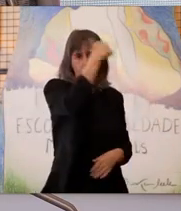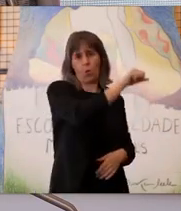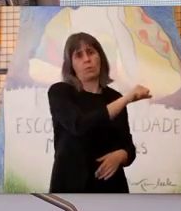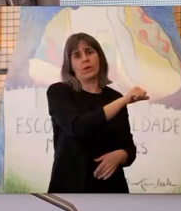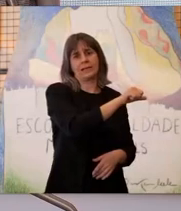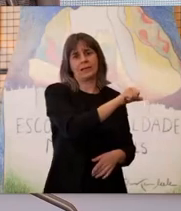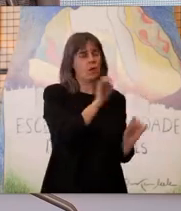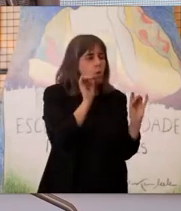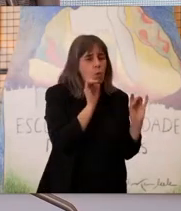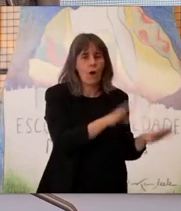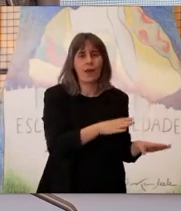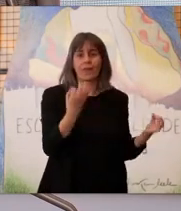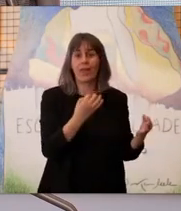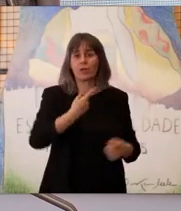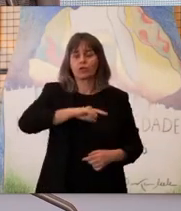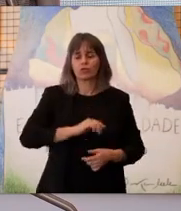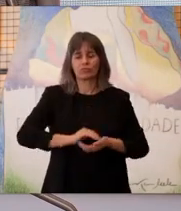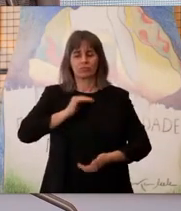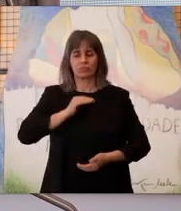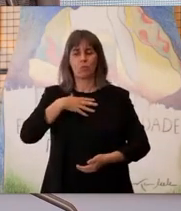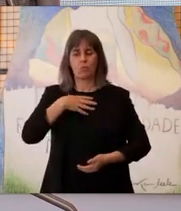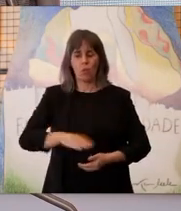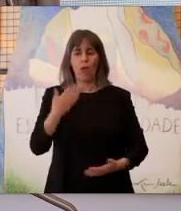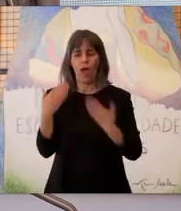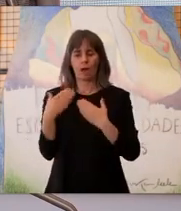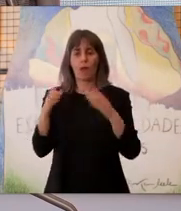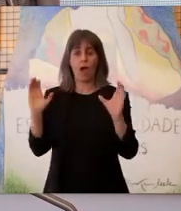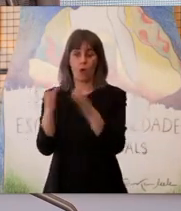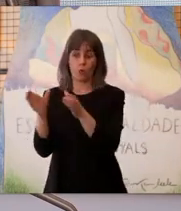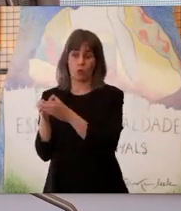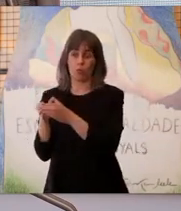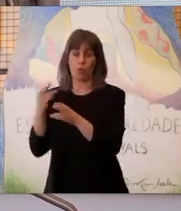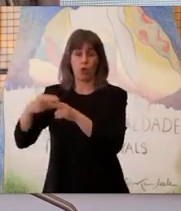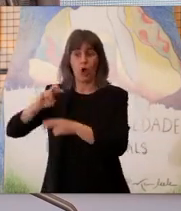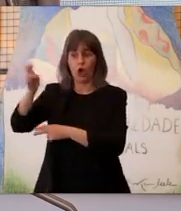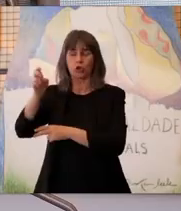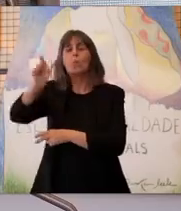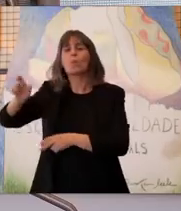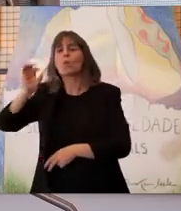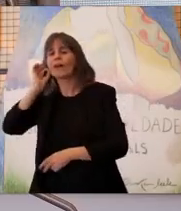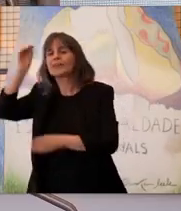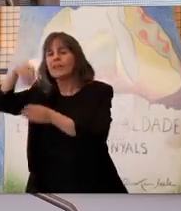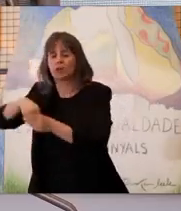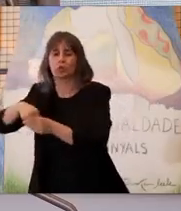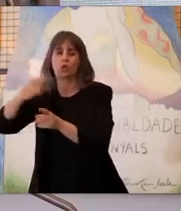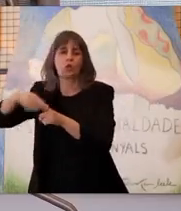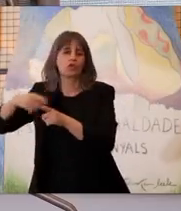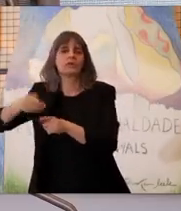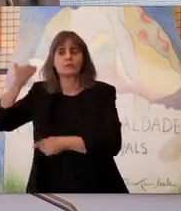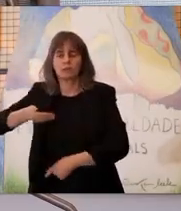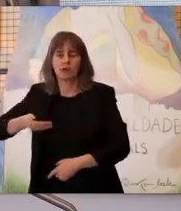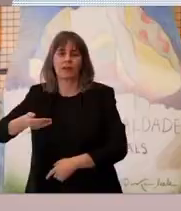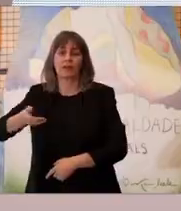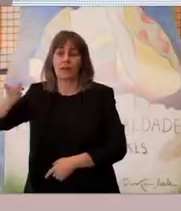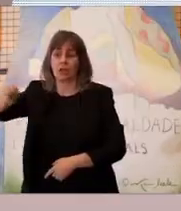capaces de hablar con mujeres de otros partidos en cuestiones que no son vitales y que esas mujeres de otros partidos